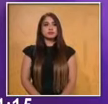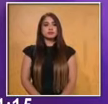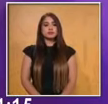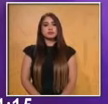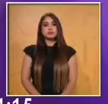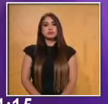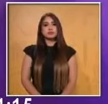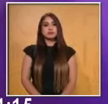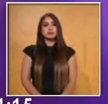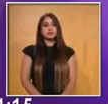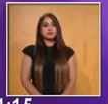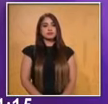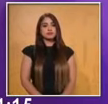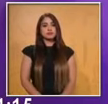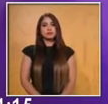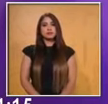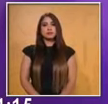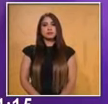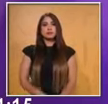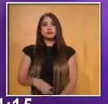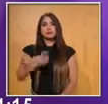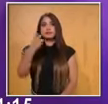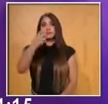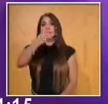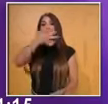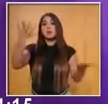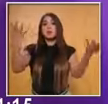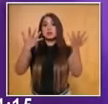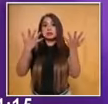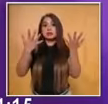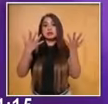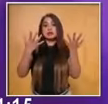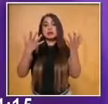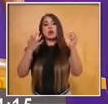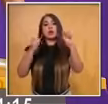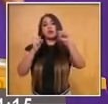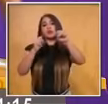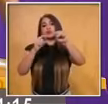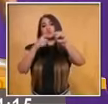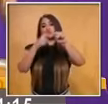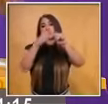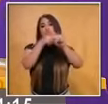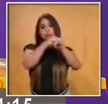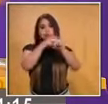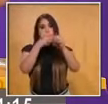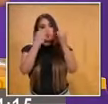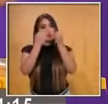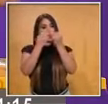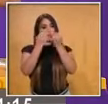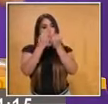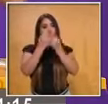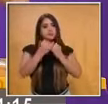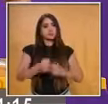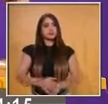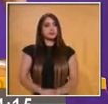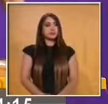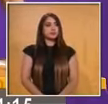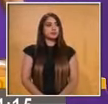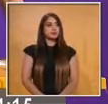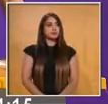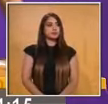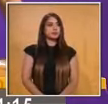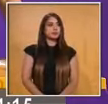cuatro dedos, ¿ok? En forma de puño, pero en este caso el dedo gordo va a quedar